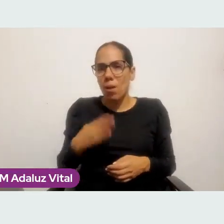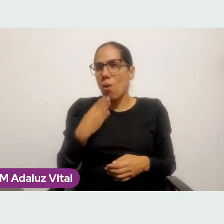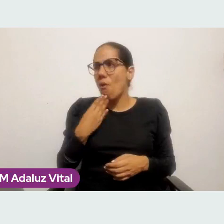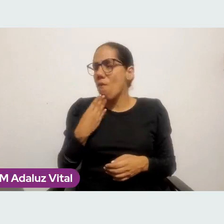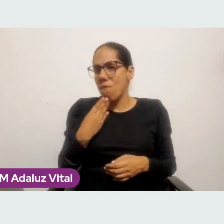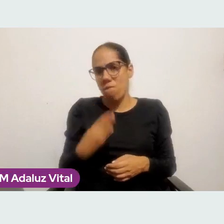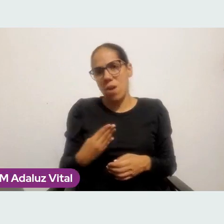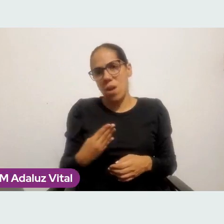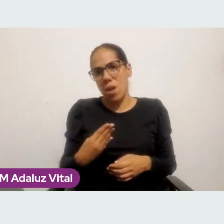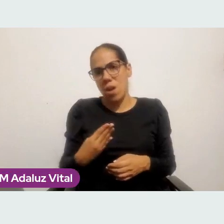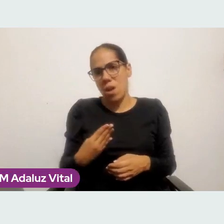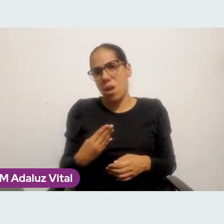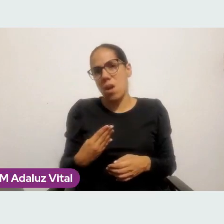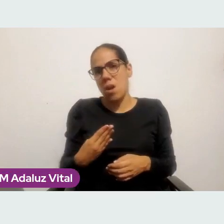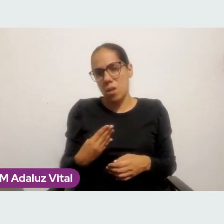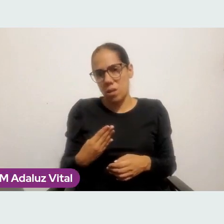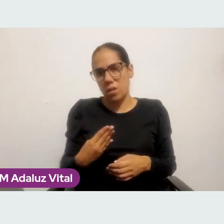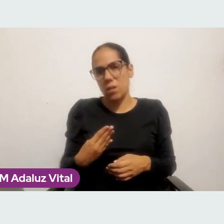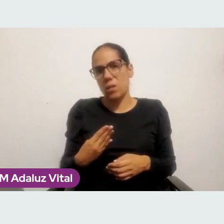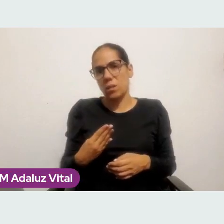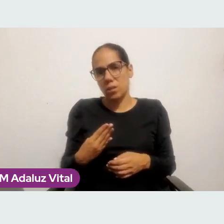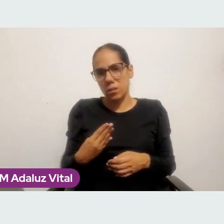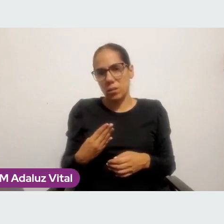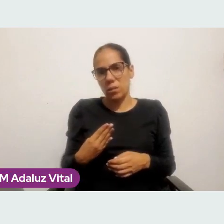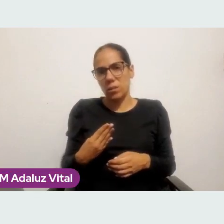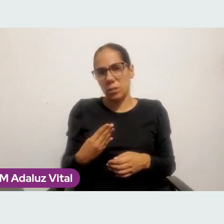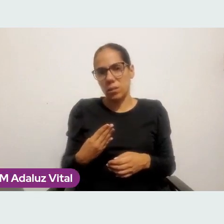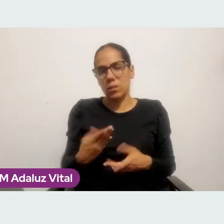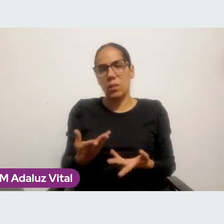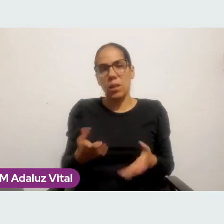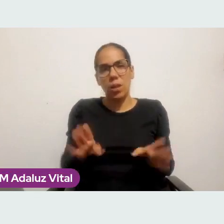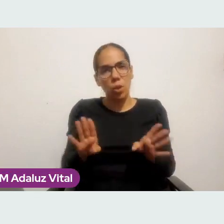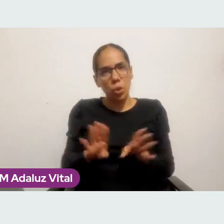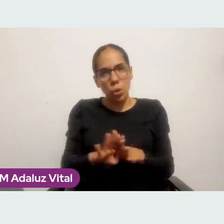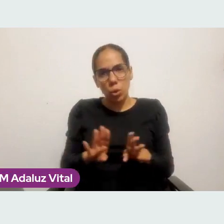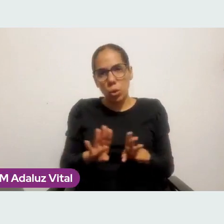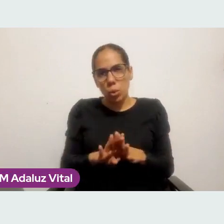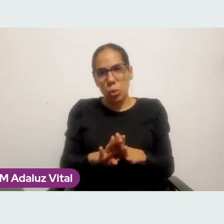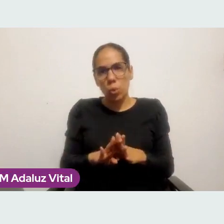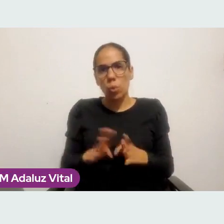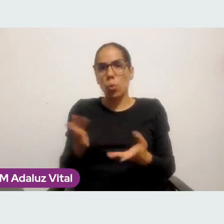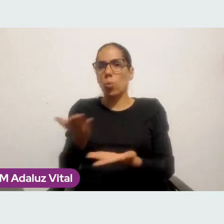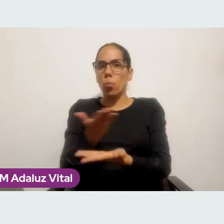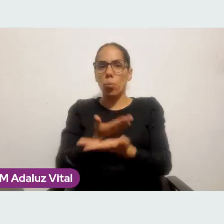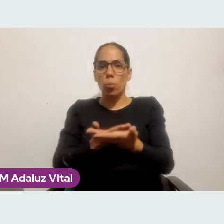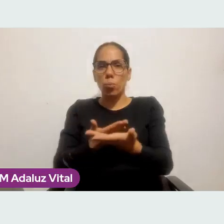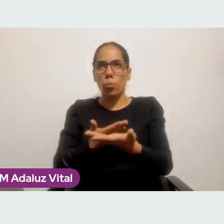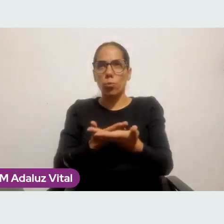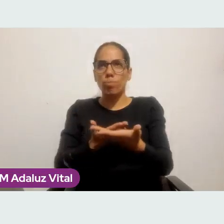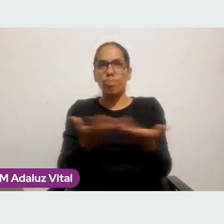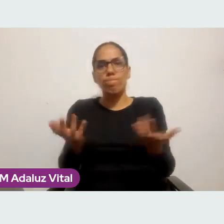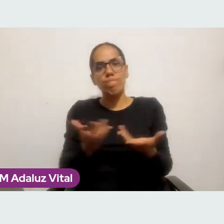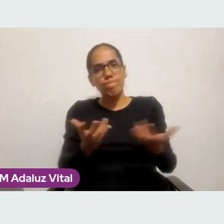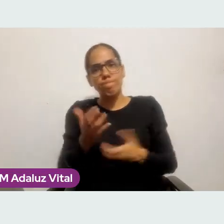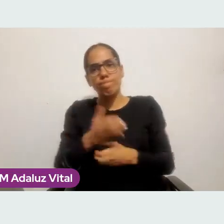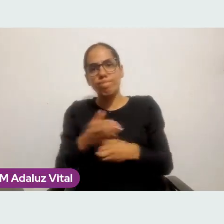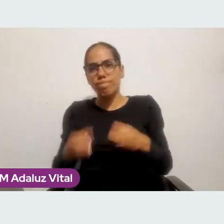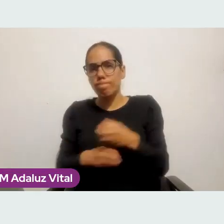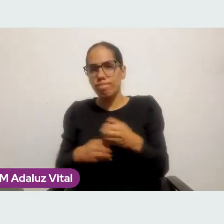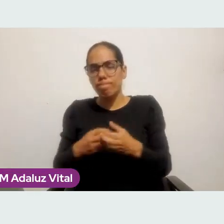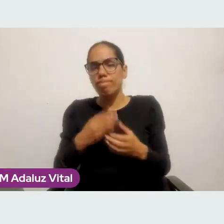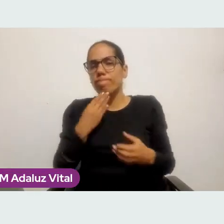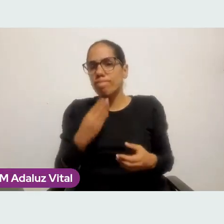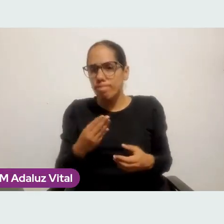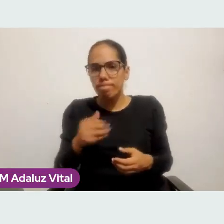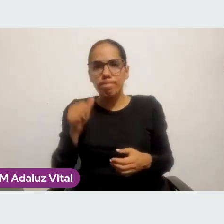¿no? Que no estoy funcionalmente siendo productivo. Y si no estoy siendo